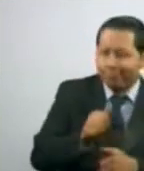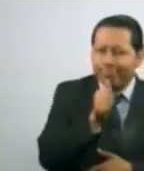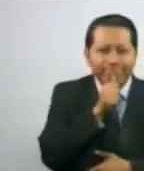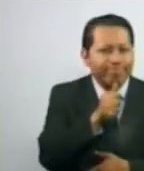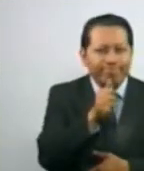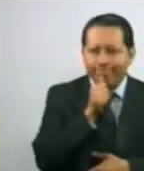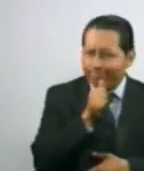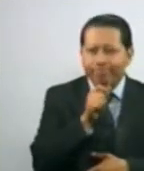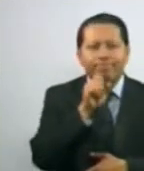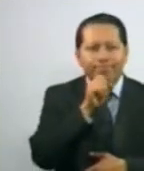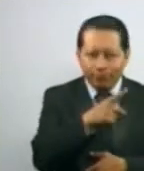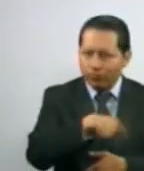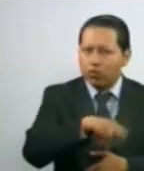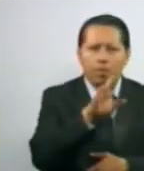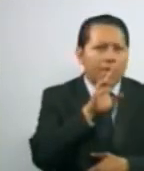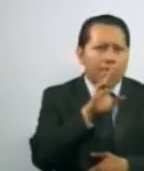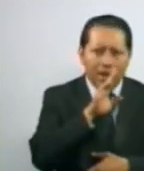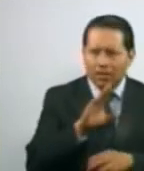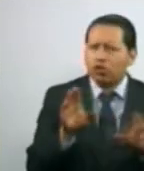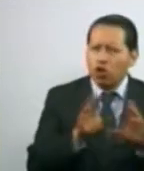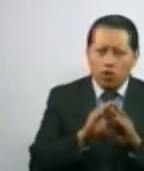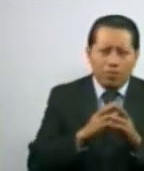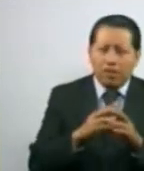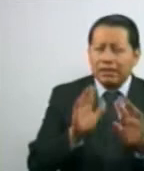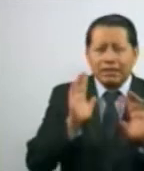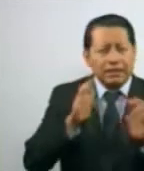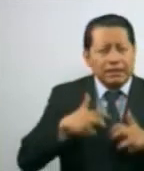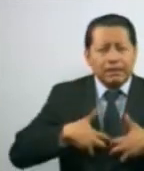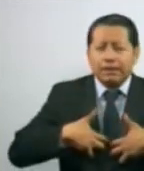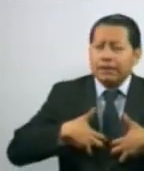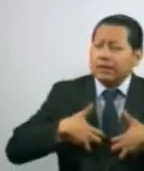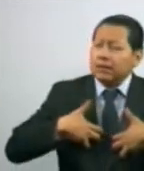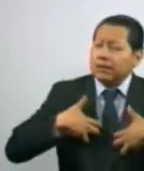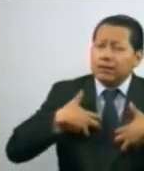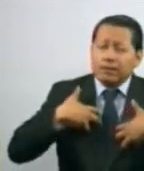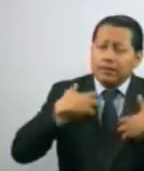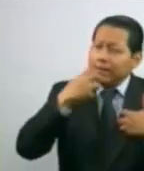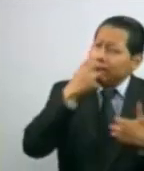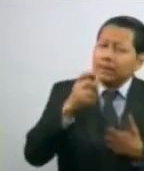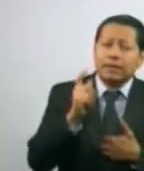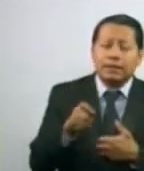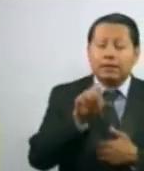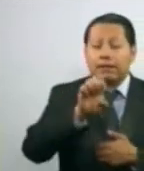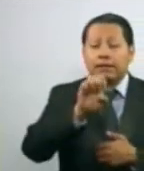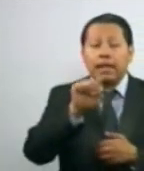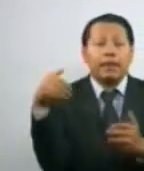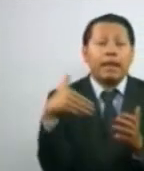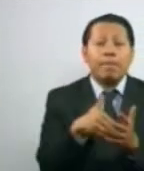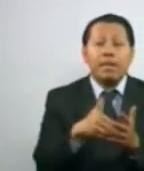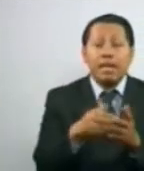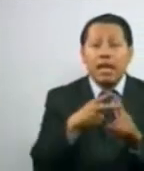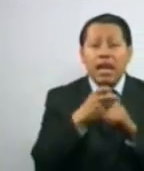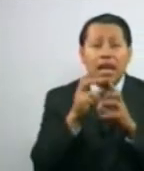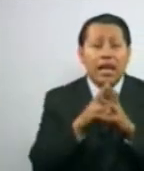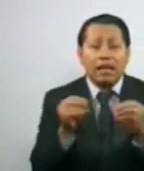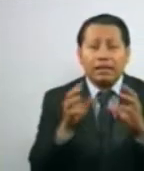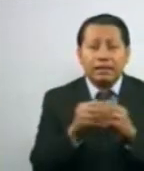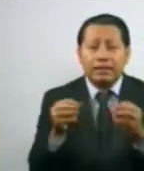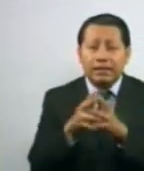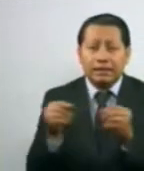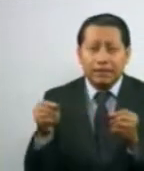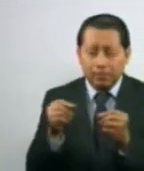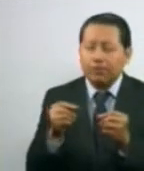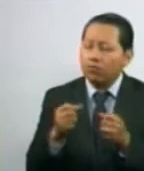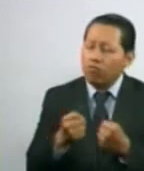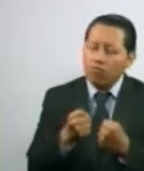que han expresado su flagrante rabia y descontento están cansadas ante las más de 60 mil desapariciones en nuestro territorio.